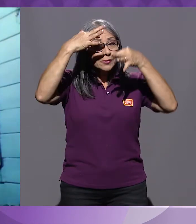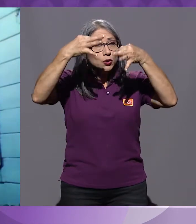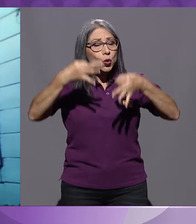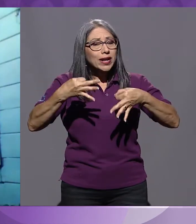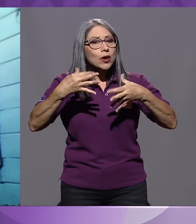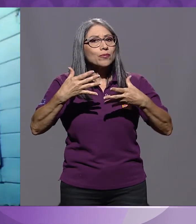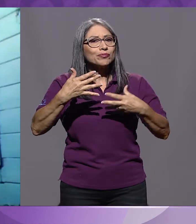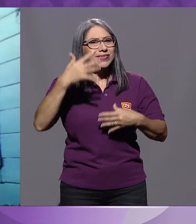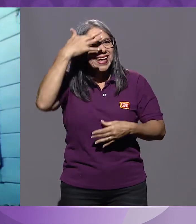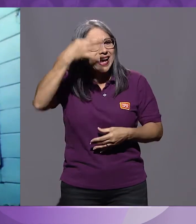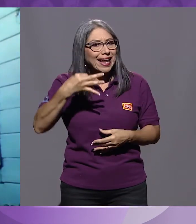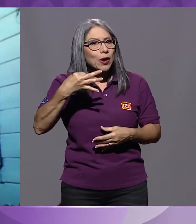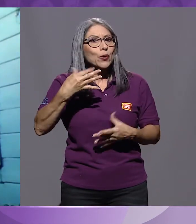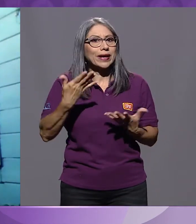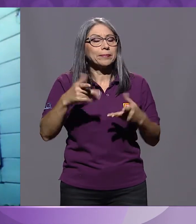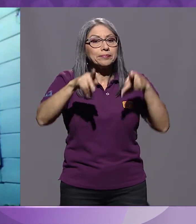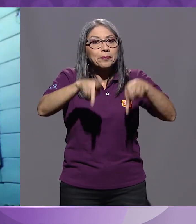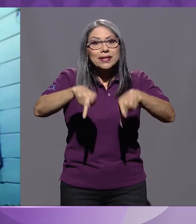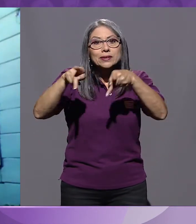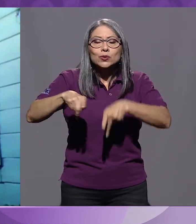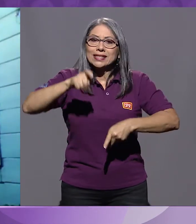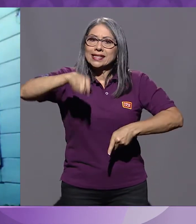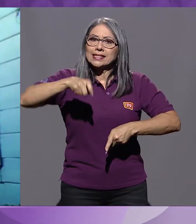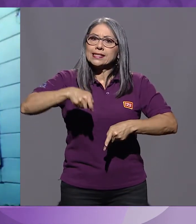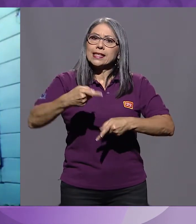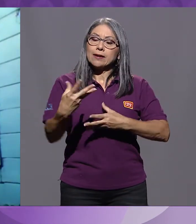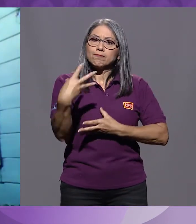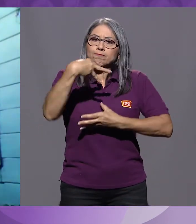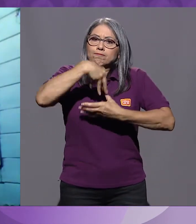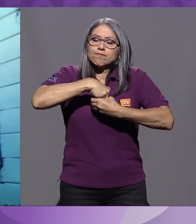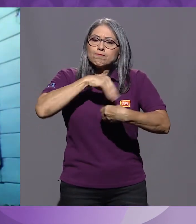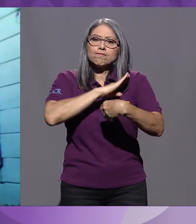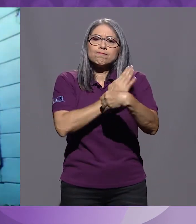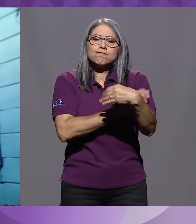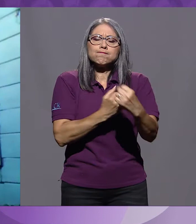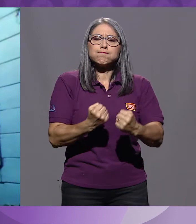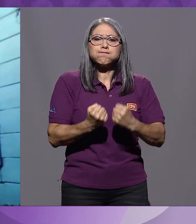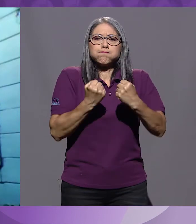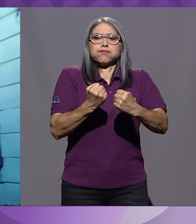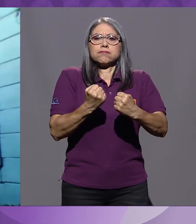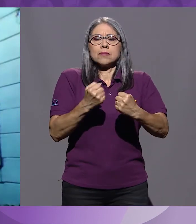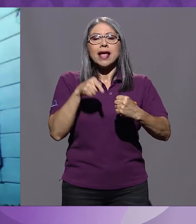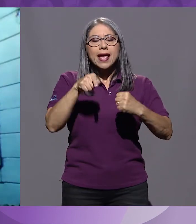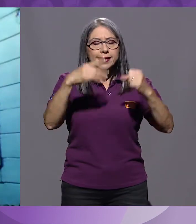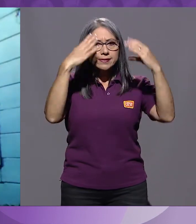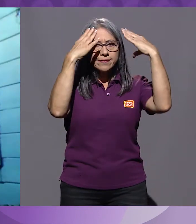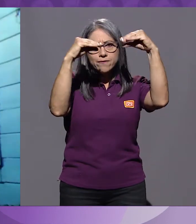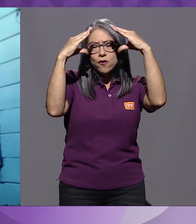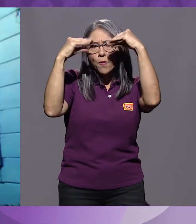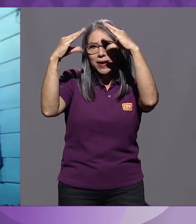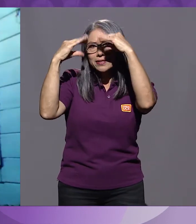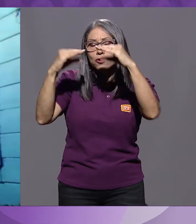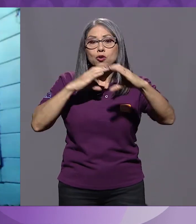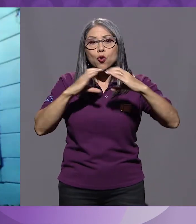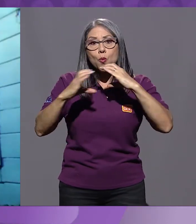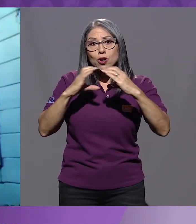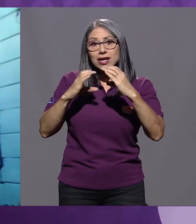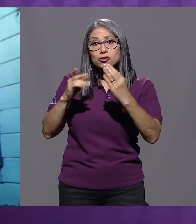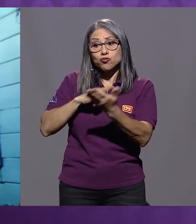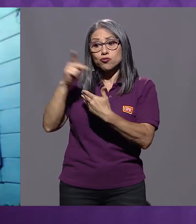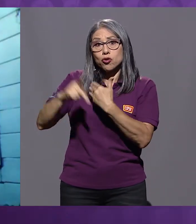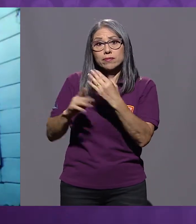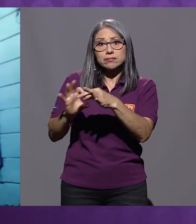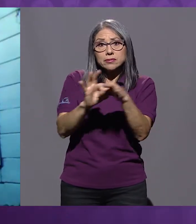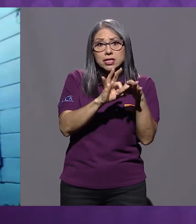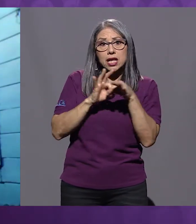empoderamiento que tanto que necesitan de las personas es esta información y es esta comunicación que nos brinda Nexos en